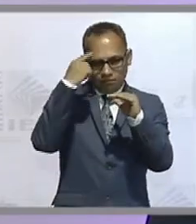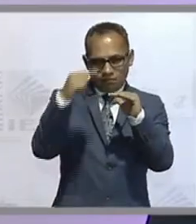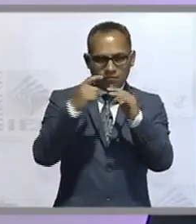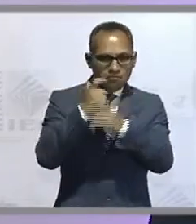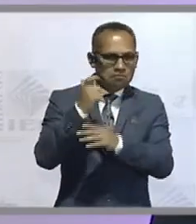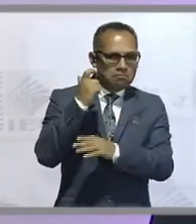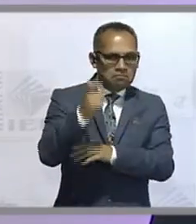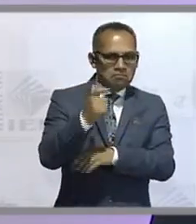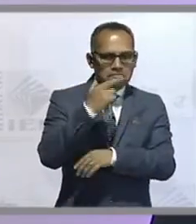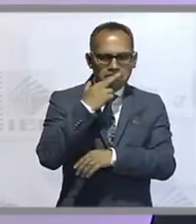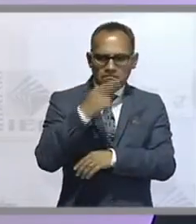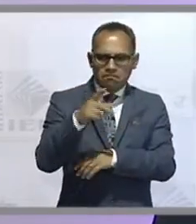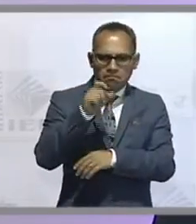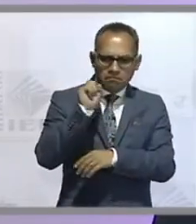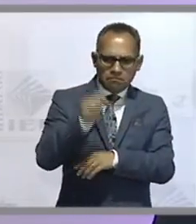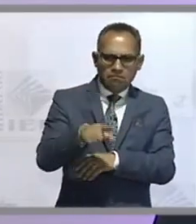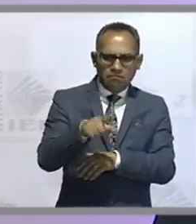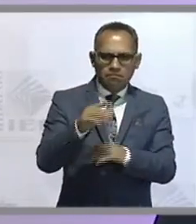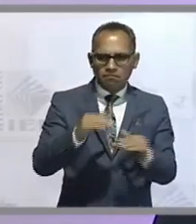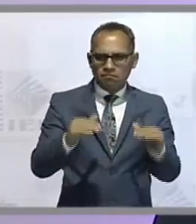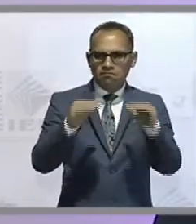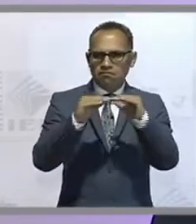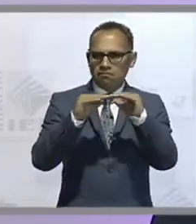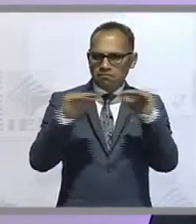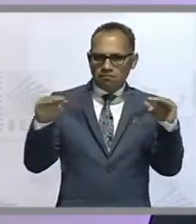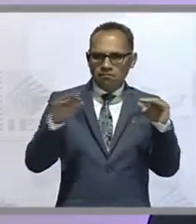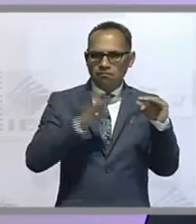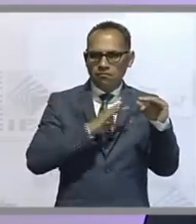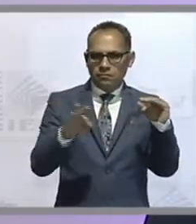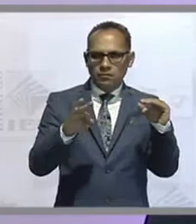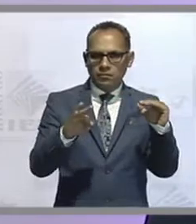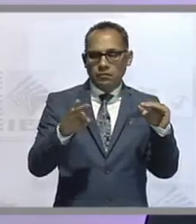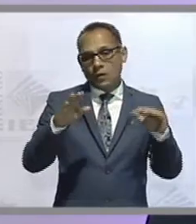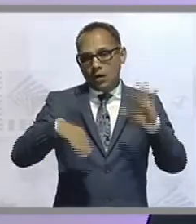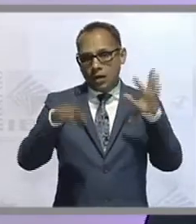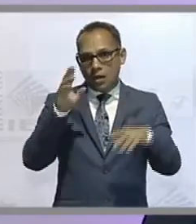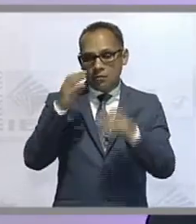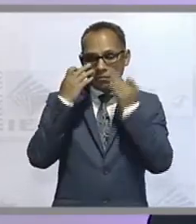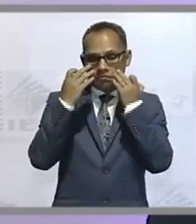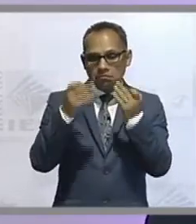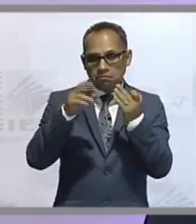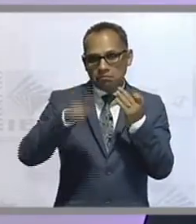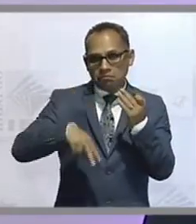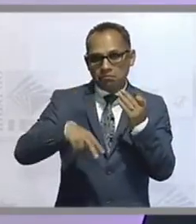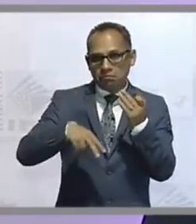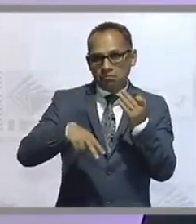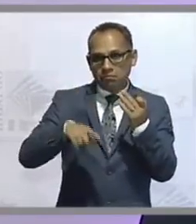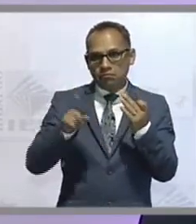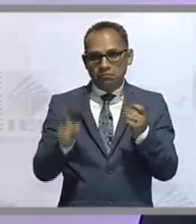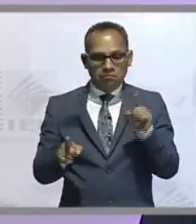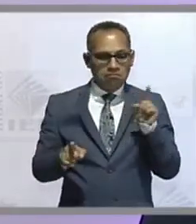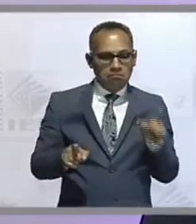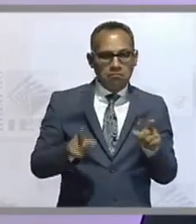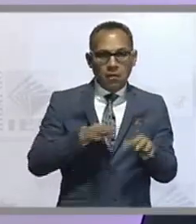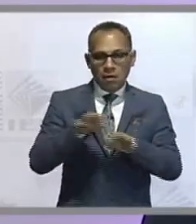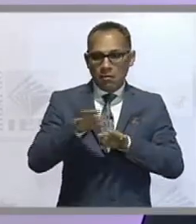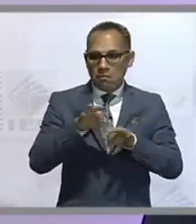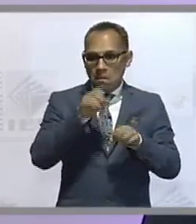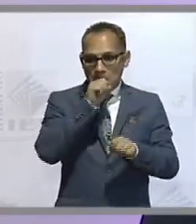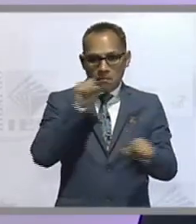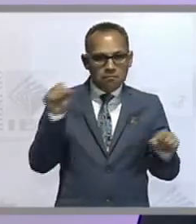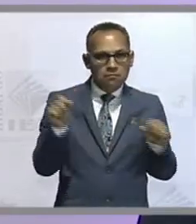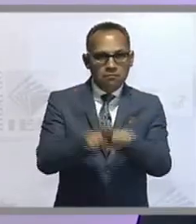de repente vemos que hacemos el mismo trabajo pero si el hombre lo hace muy bien la mujer lo hace